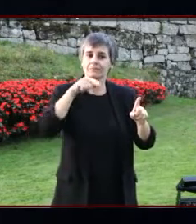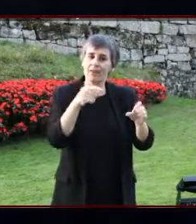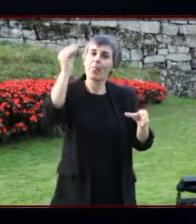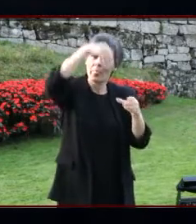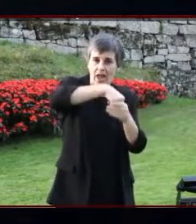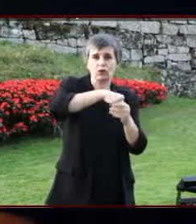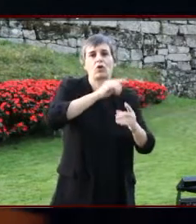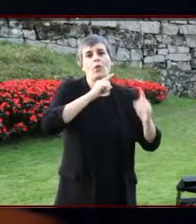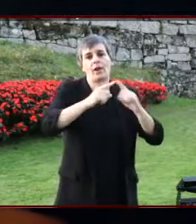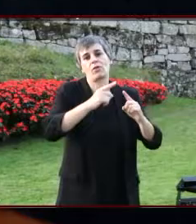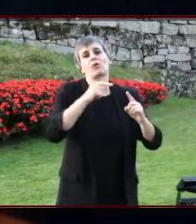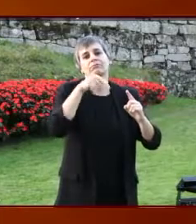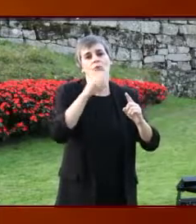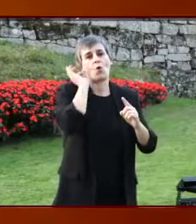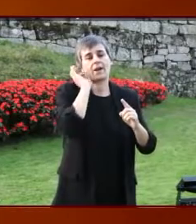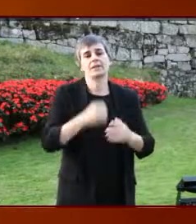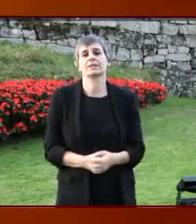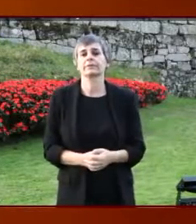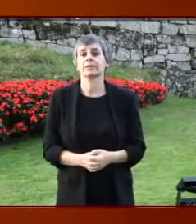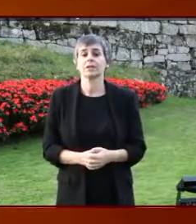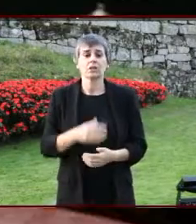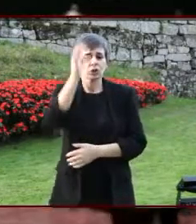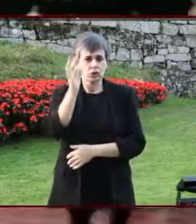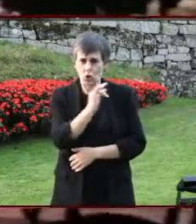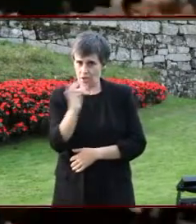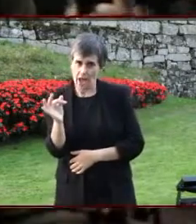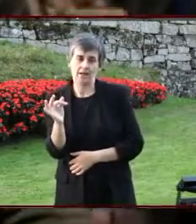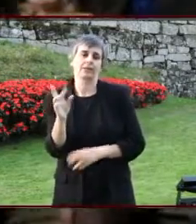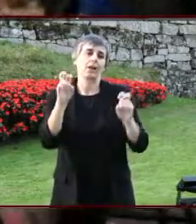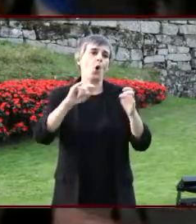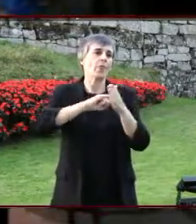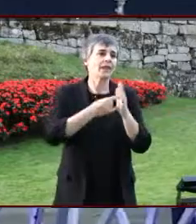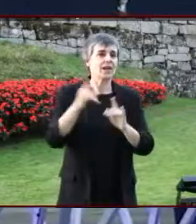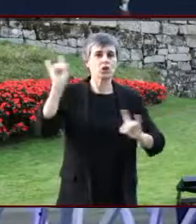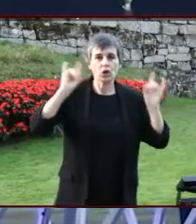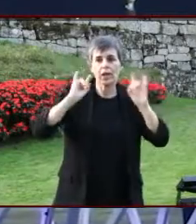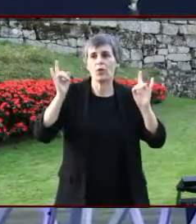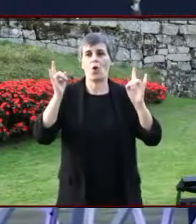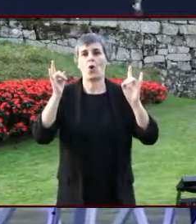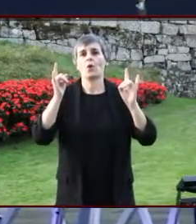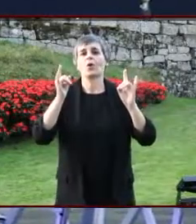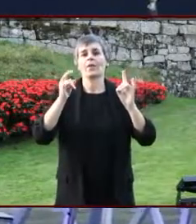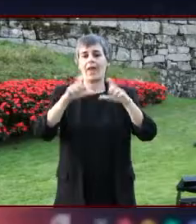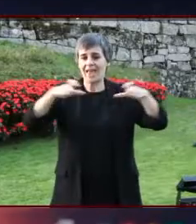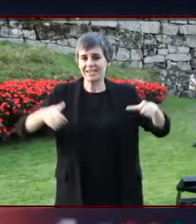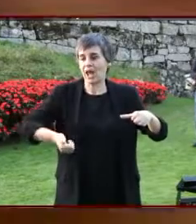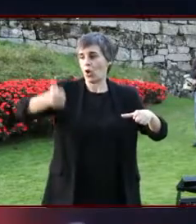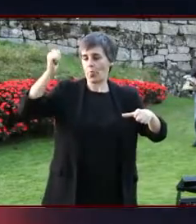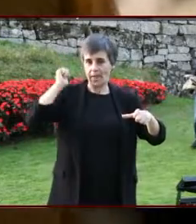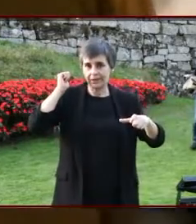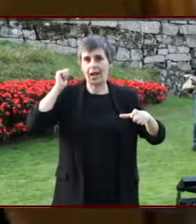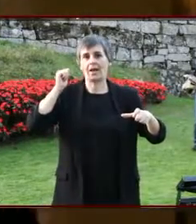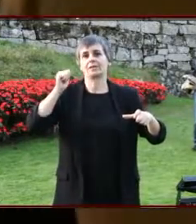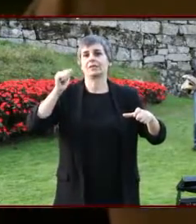En xeral, entre técnicas de son, backliners, road managers, producción, rexiduría de escenario e